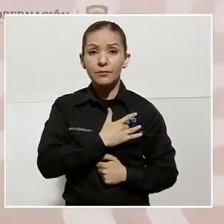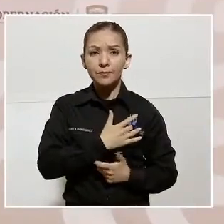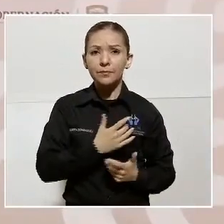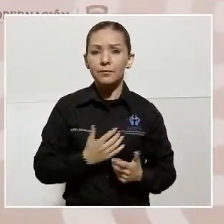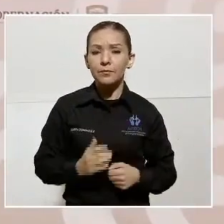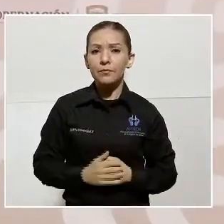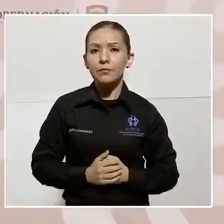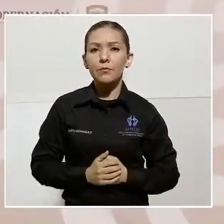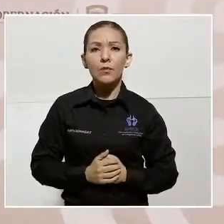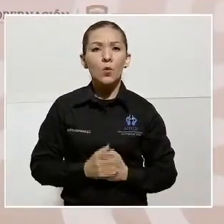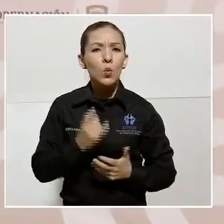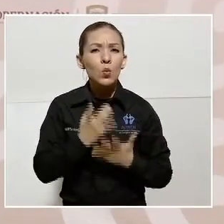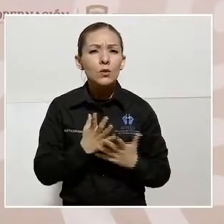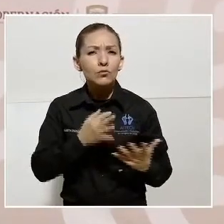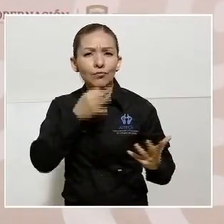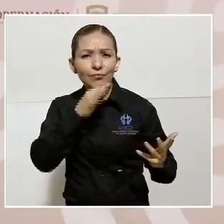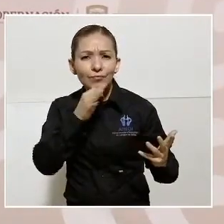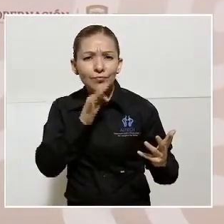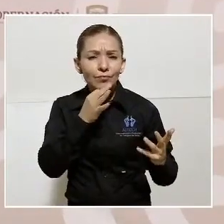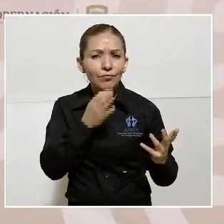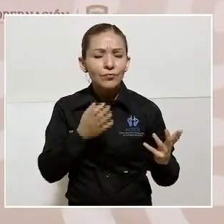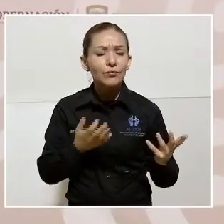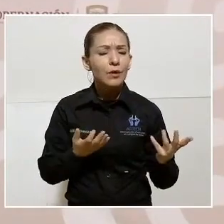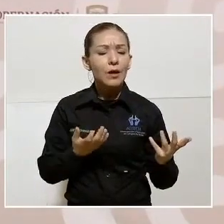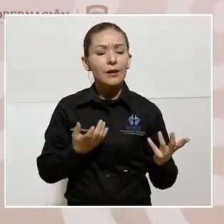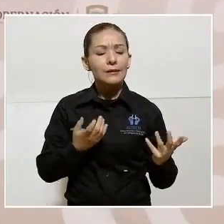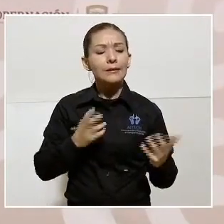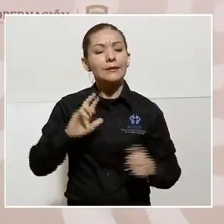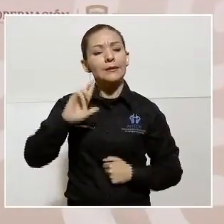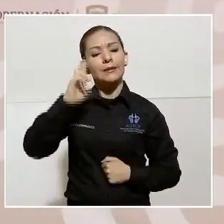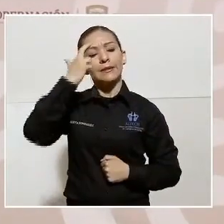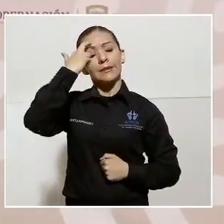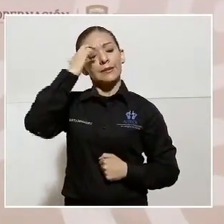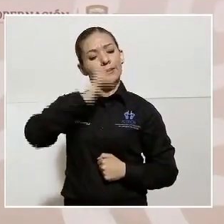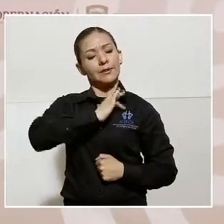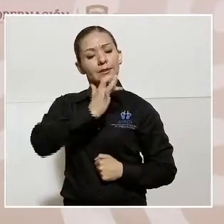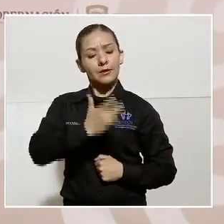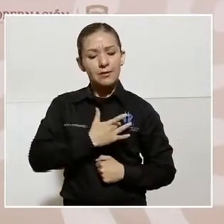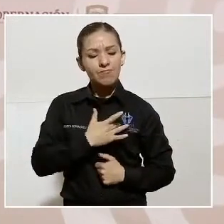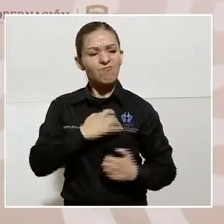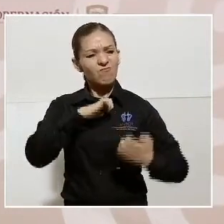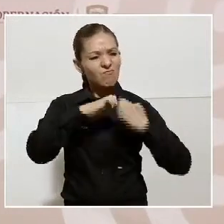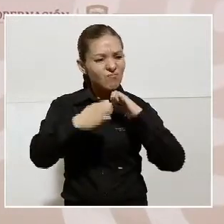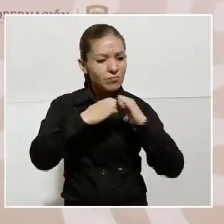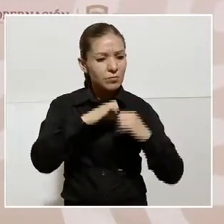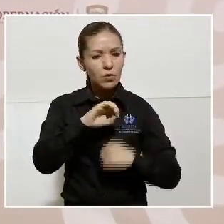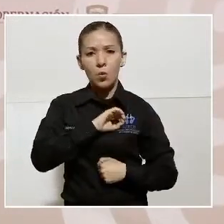una celebración, es un recordatorio de que la confrontación, el odio y el